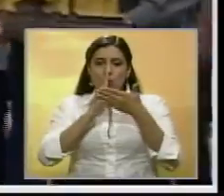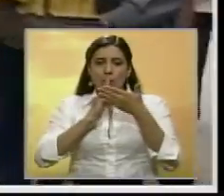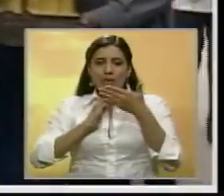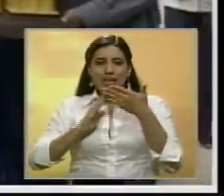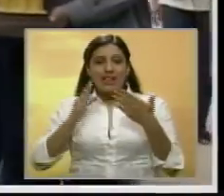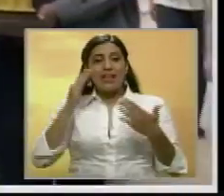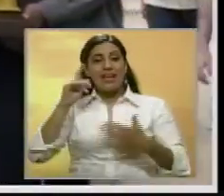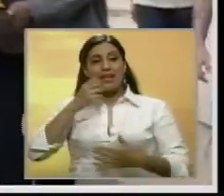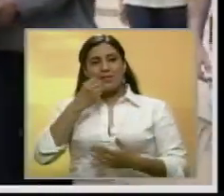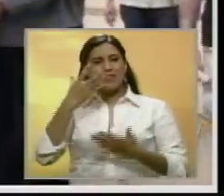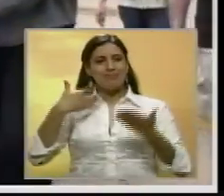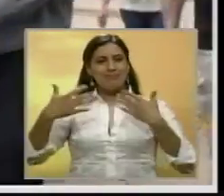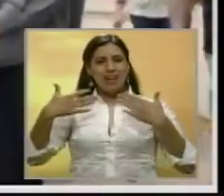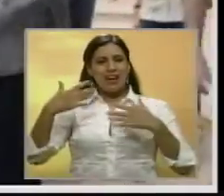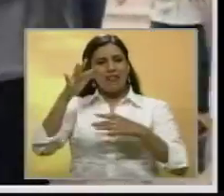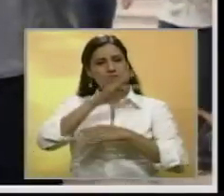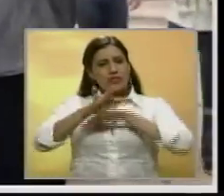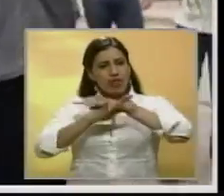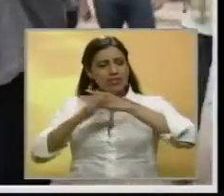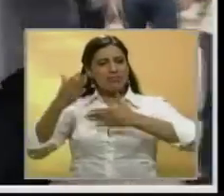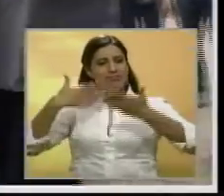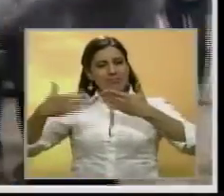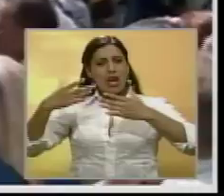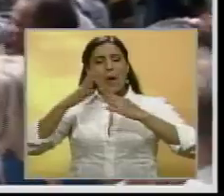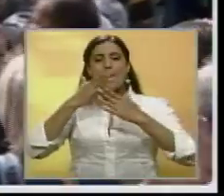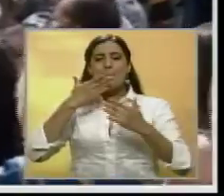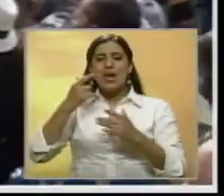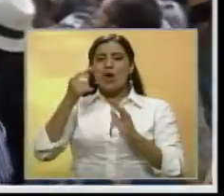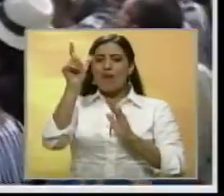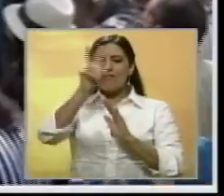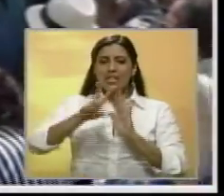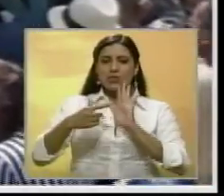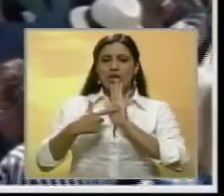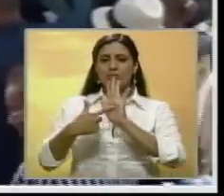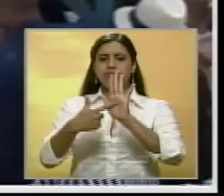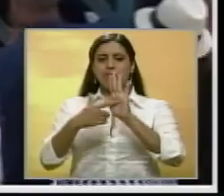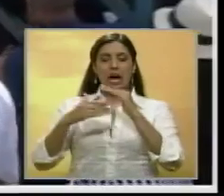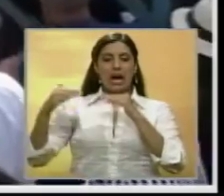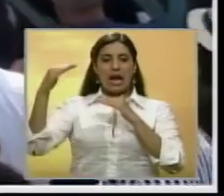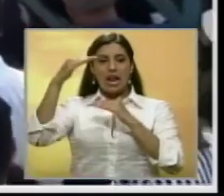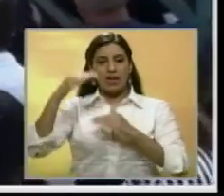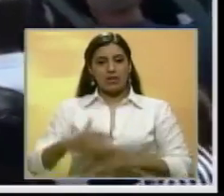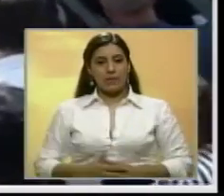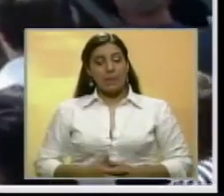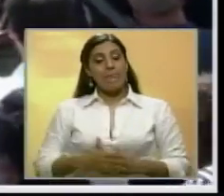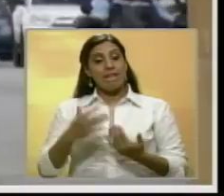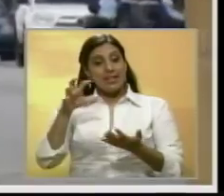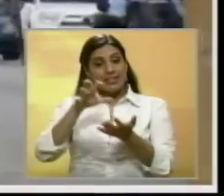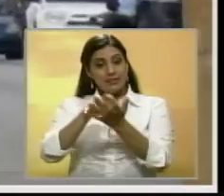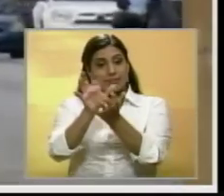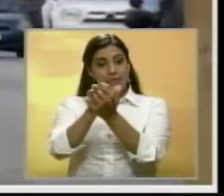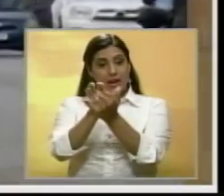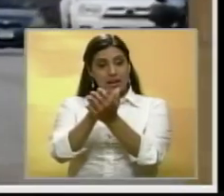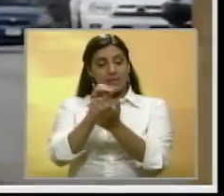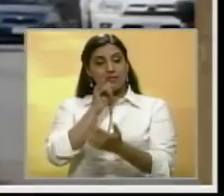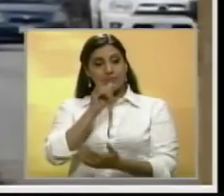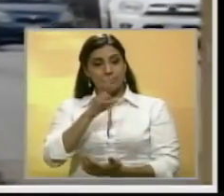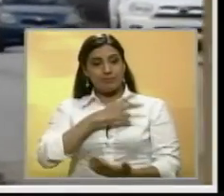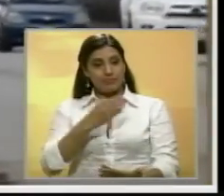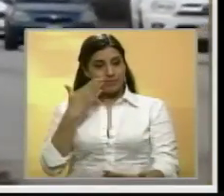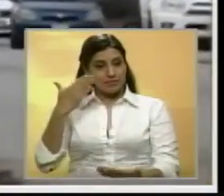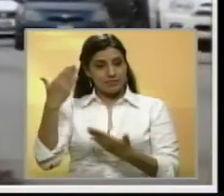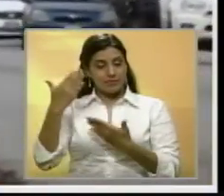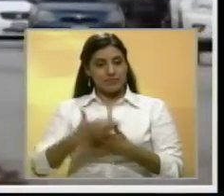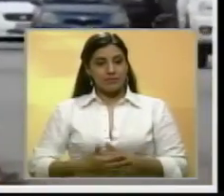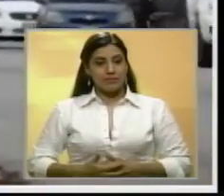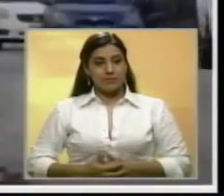un carisma que traspasó fronteras, dejando el nombre de Venezuela bien en alto. En el estado Nueva Esparta, María Marcano,